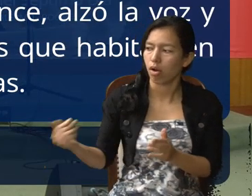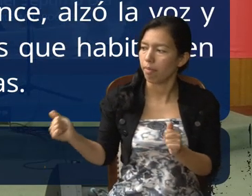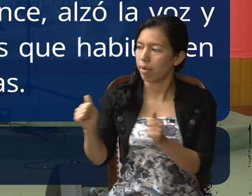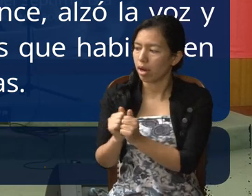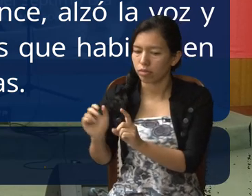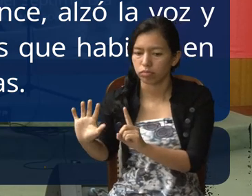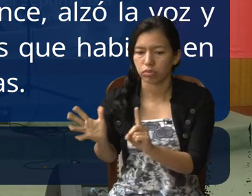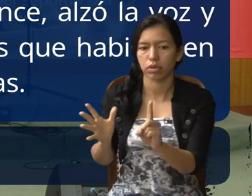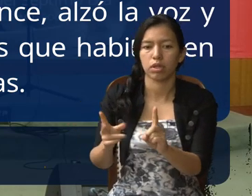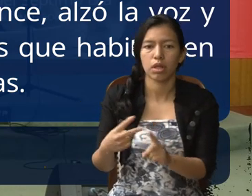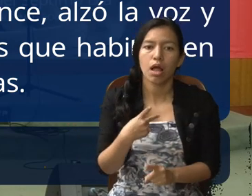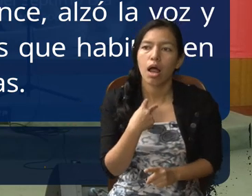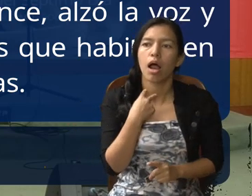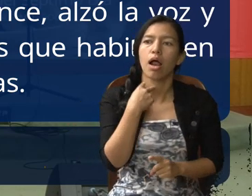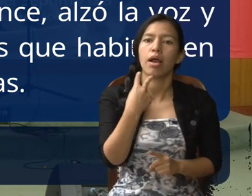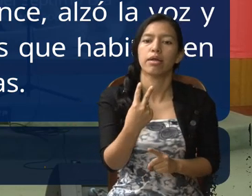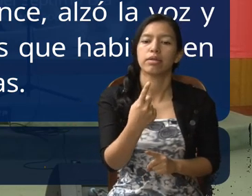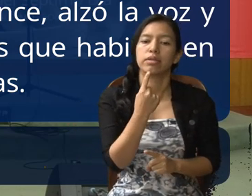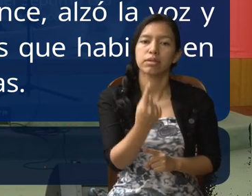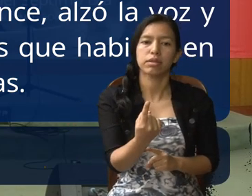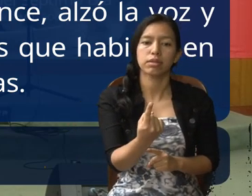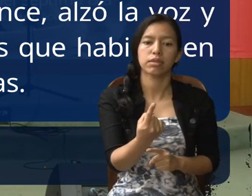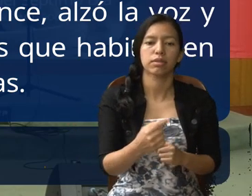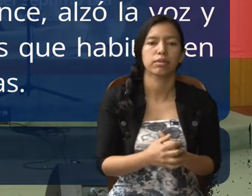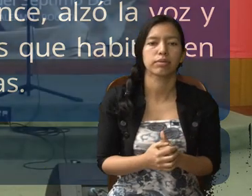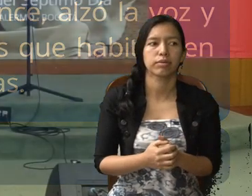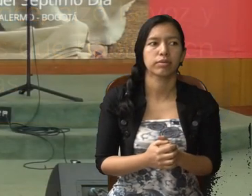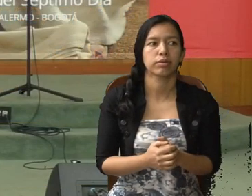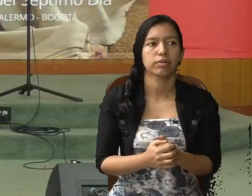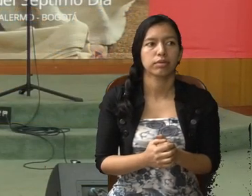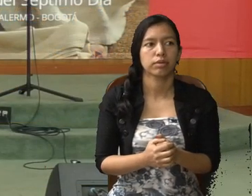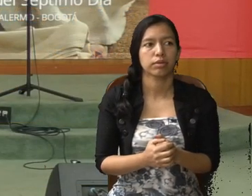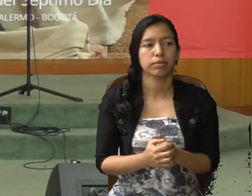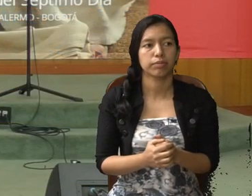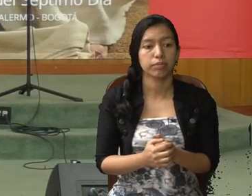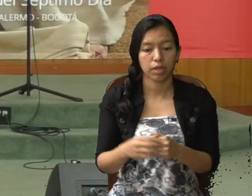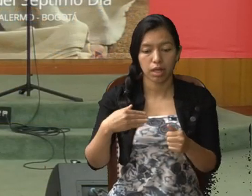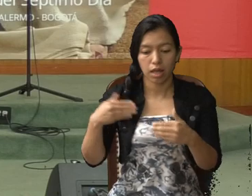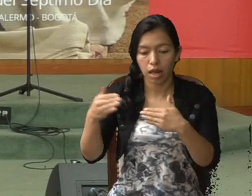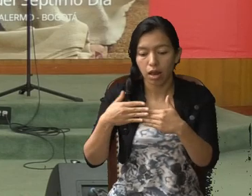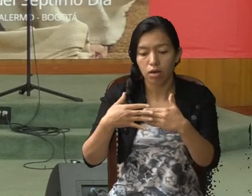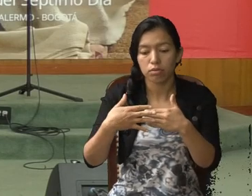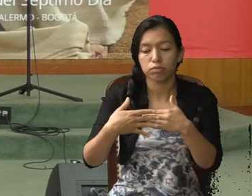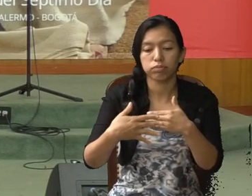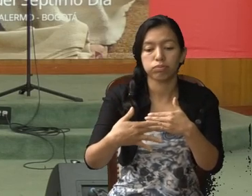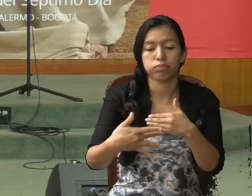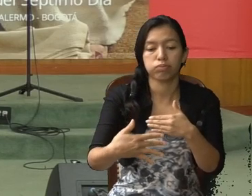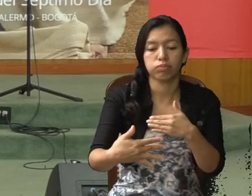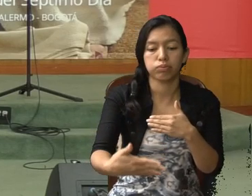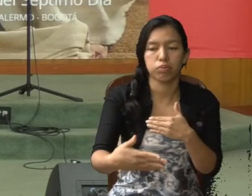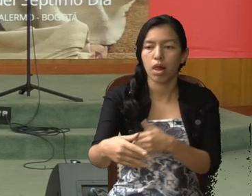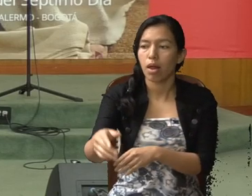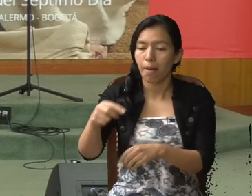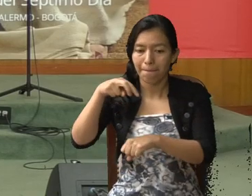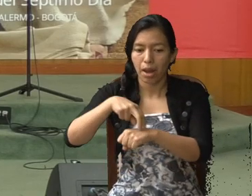voz y les habló diciendo. Y saben, de allí en adelante, Pedro comienza a tener un